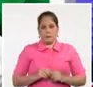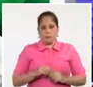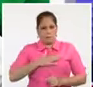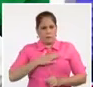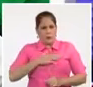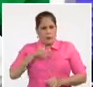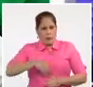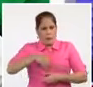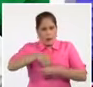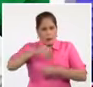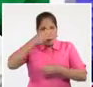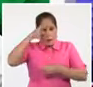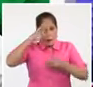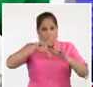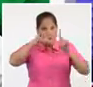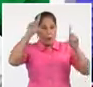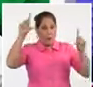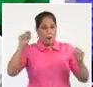Cifra muy elevada,